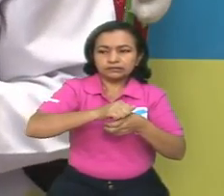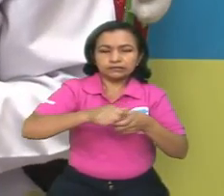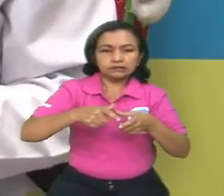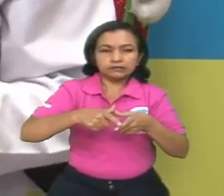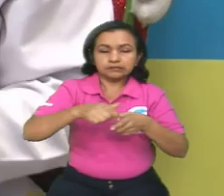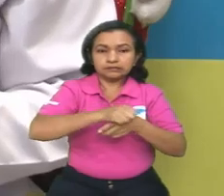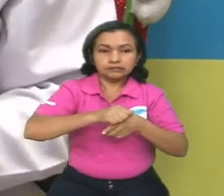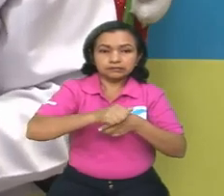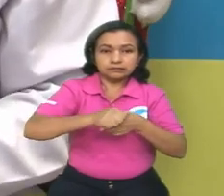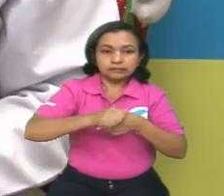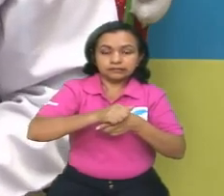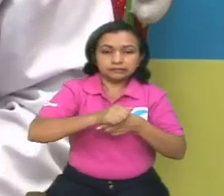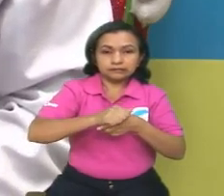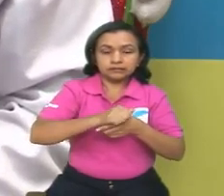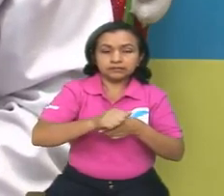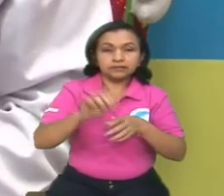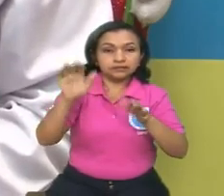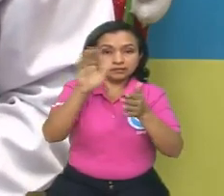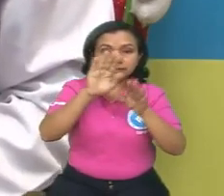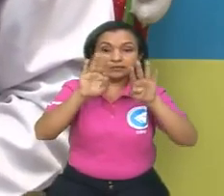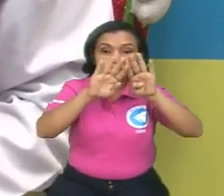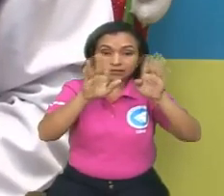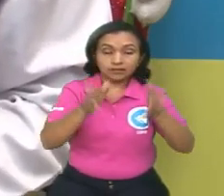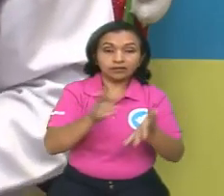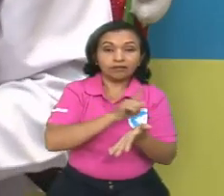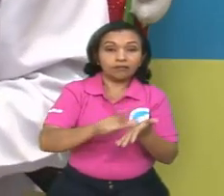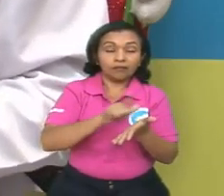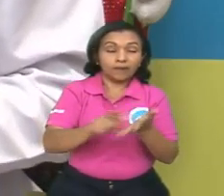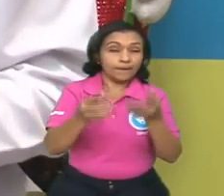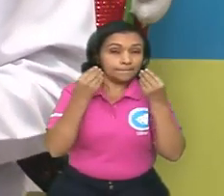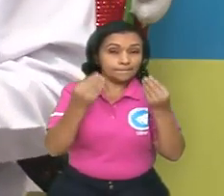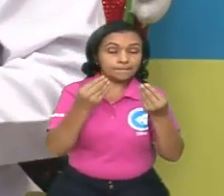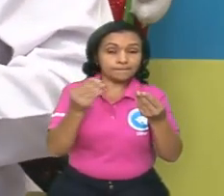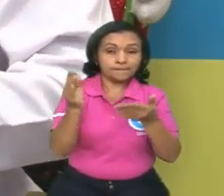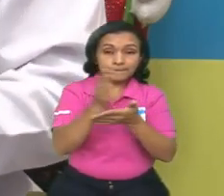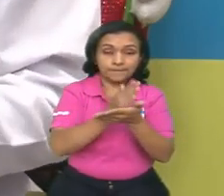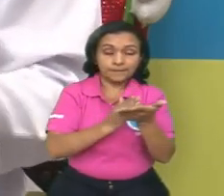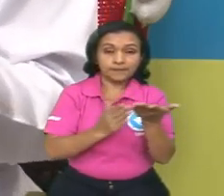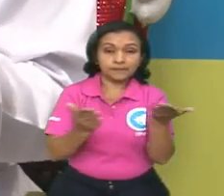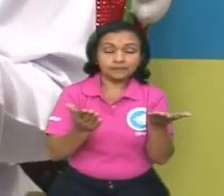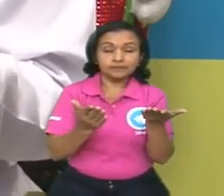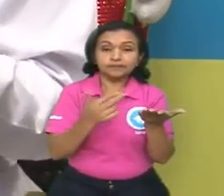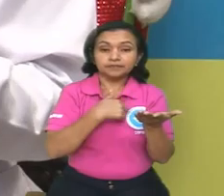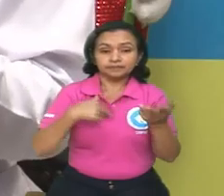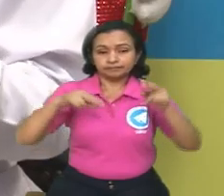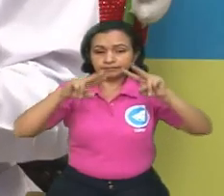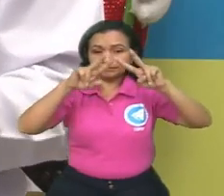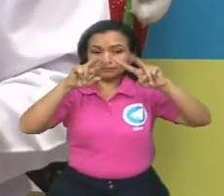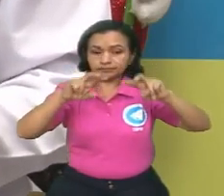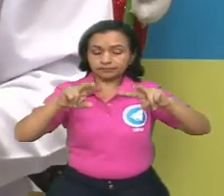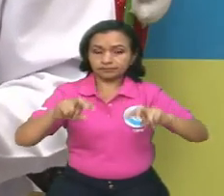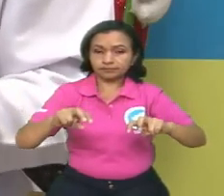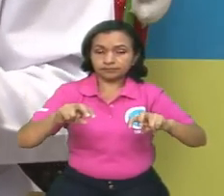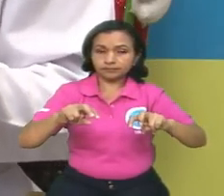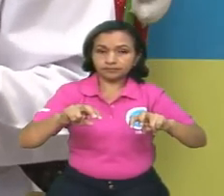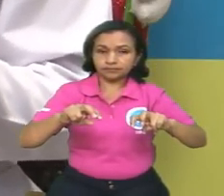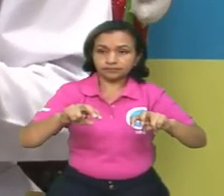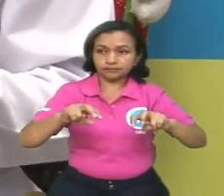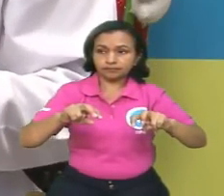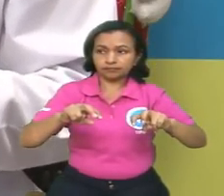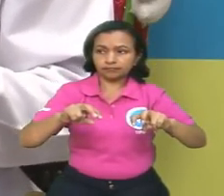Es muy agresivo el manejo que le dan a la vagina. Entonces, cuando nosotros hacemos la revisión, es